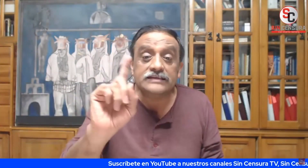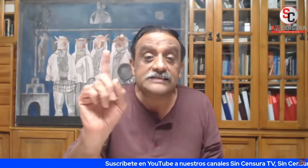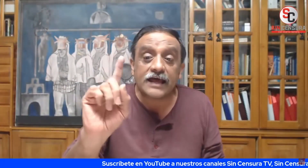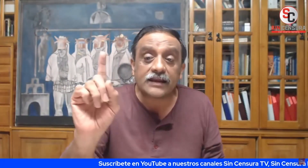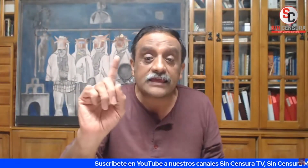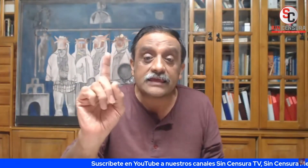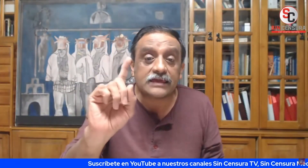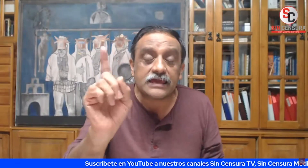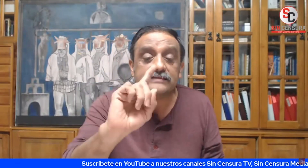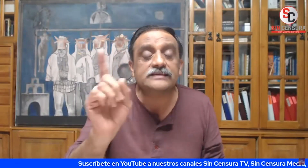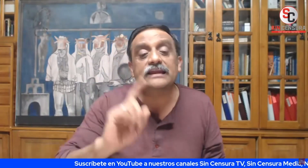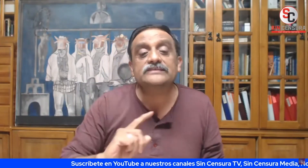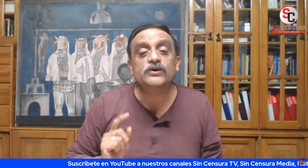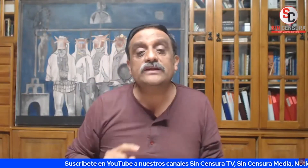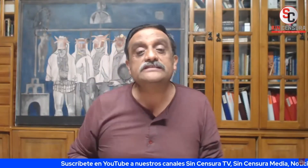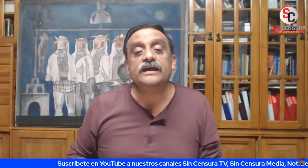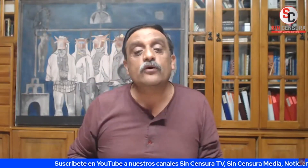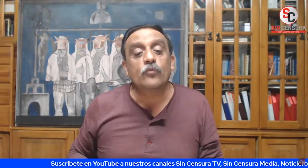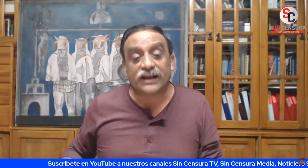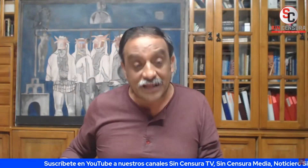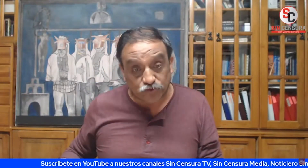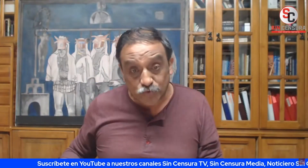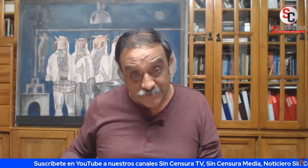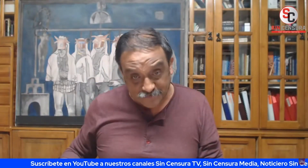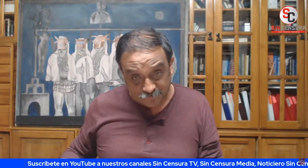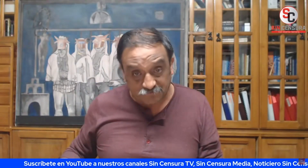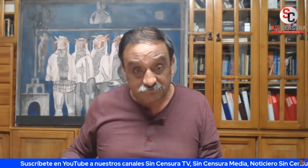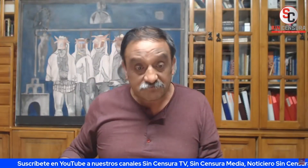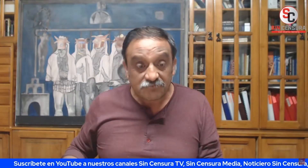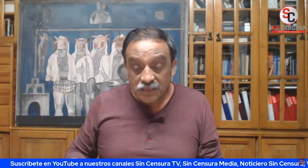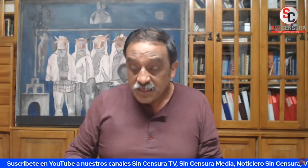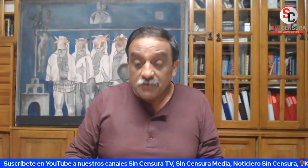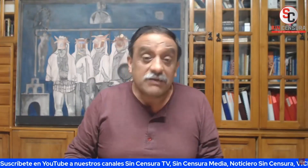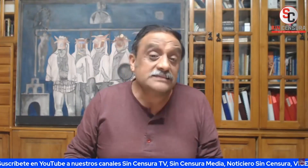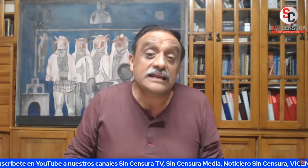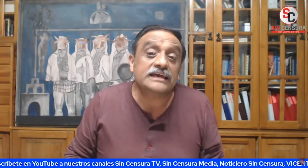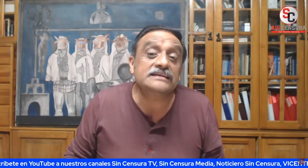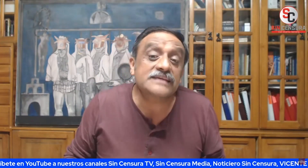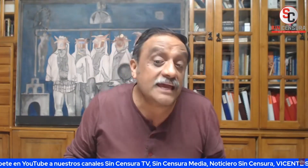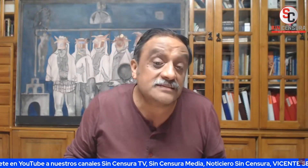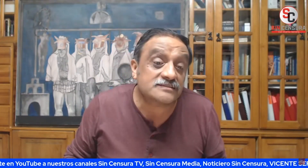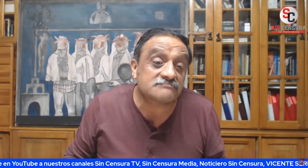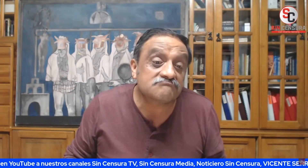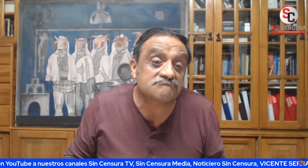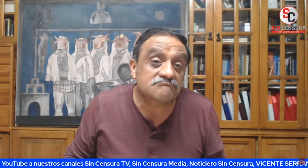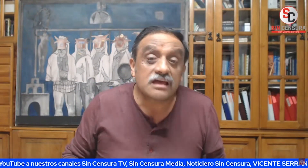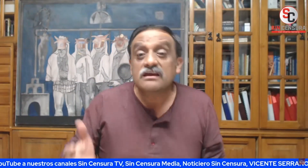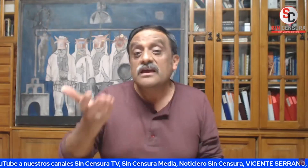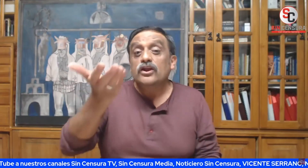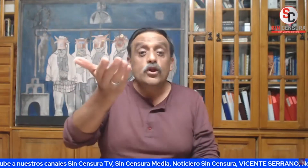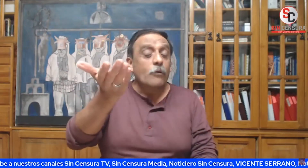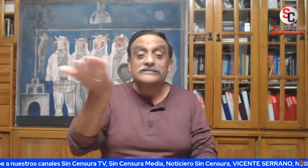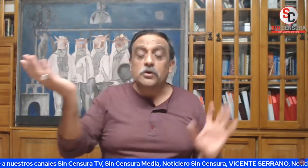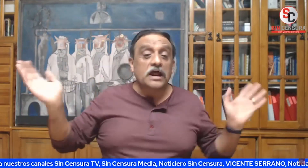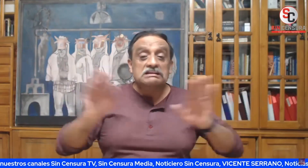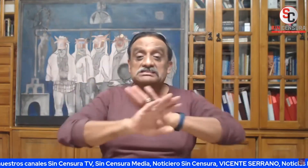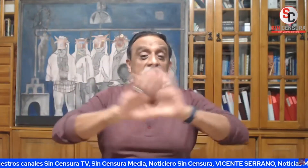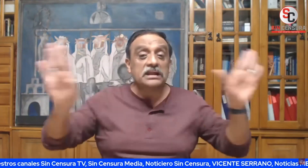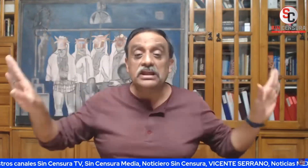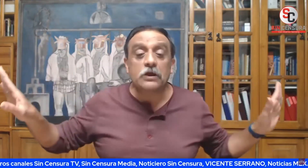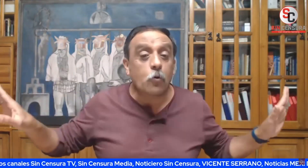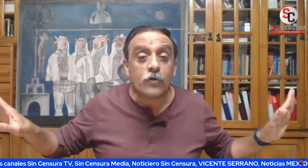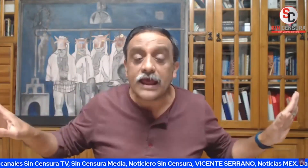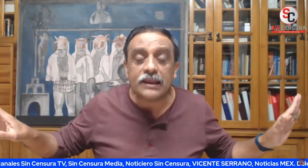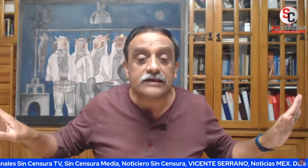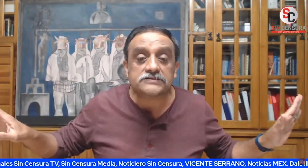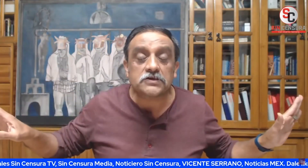vas a organizar 15 elecciones de gubernaturas, vas a elegir 6. No vas a